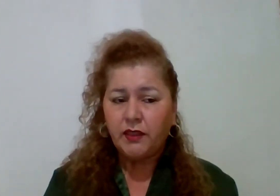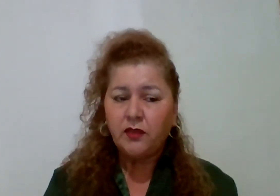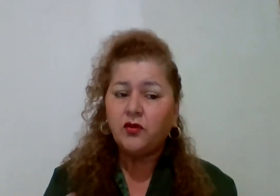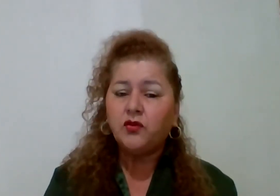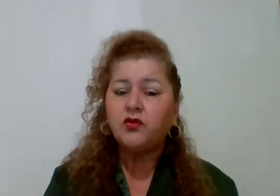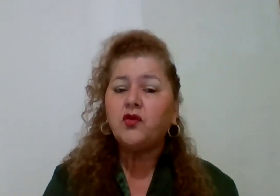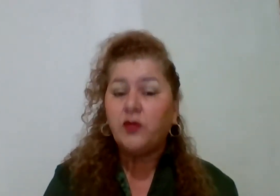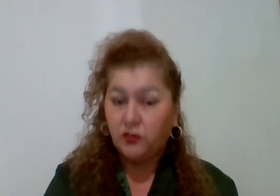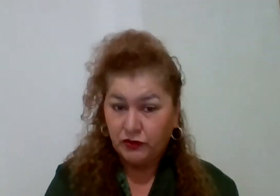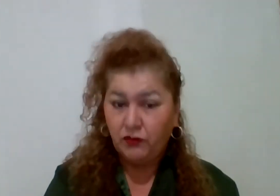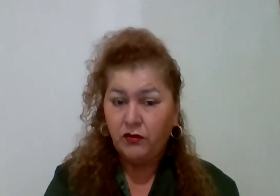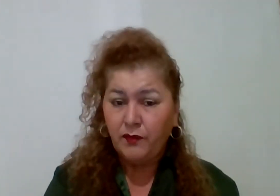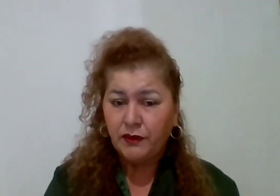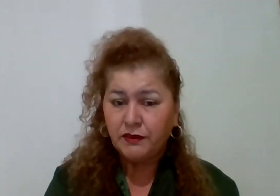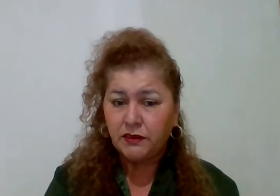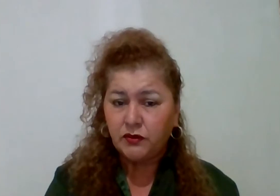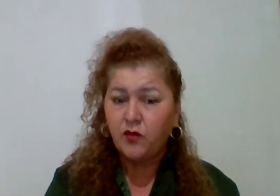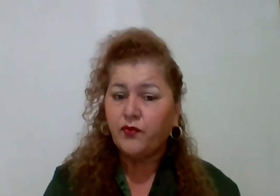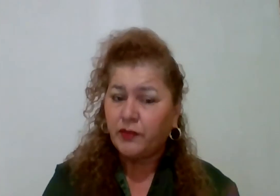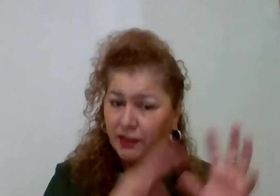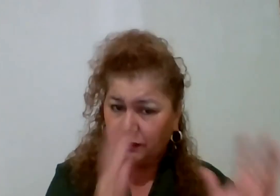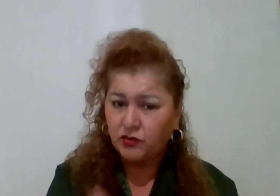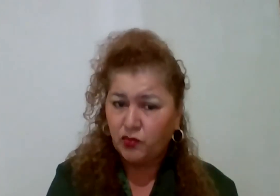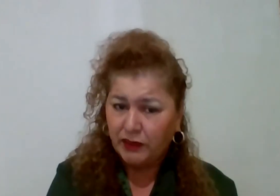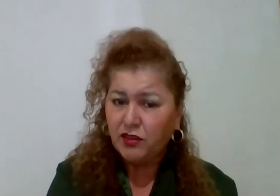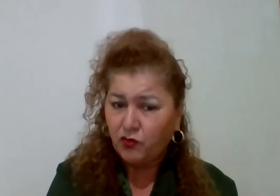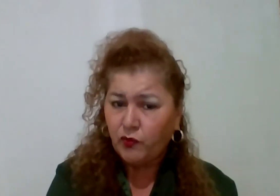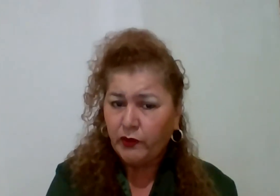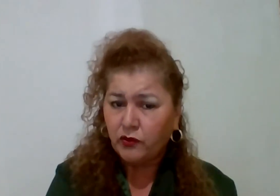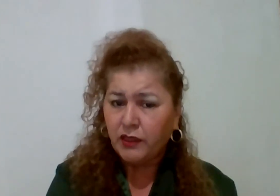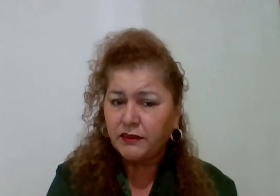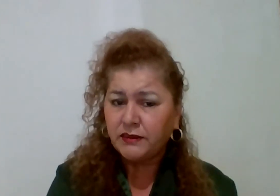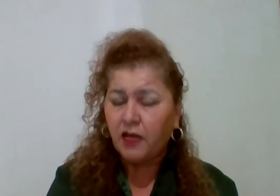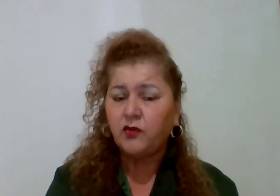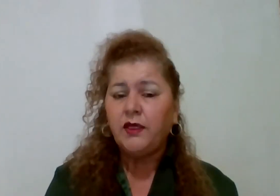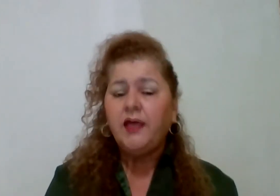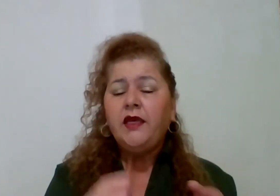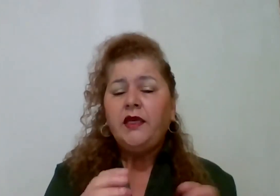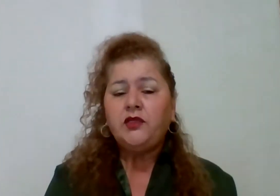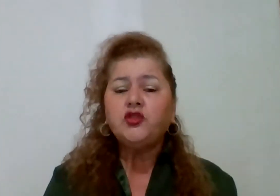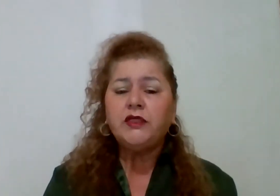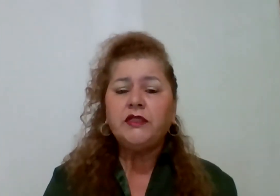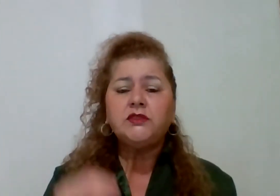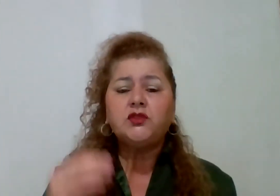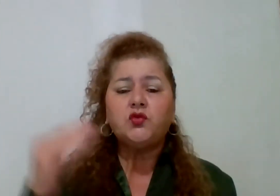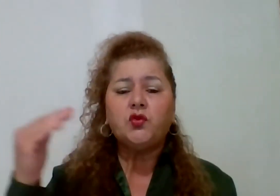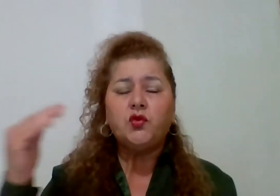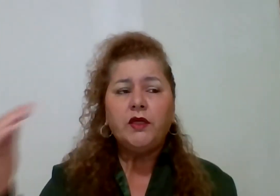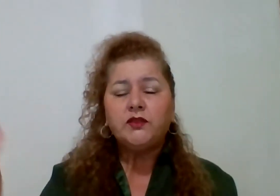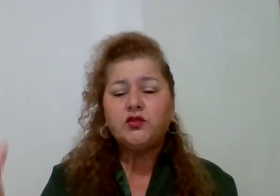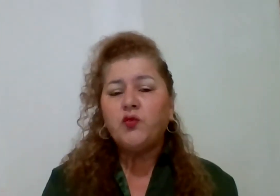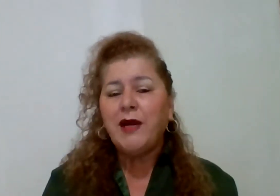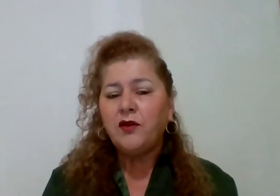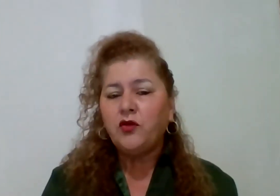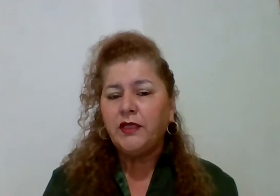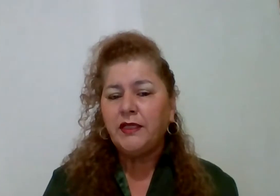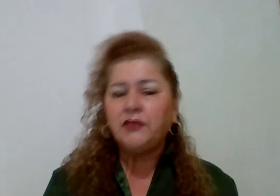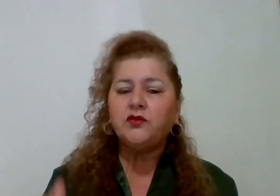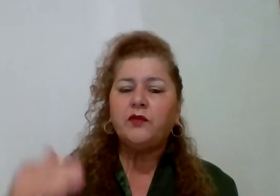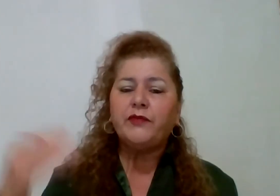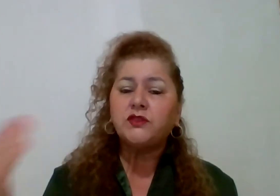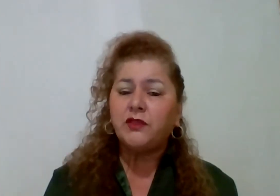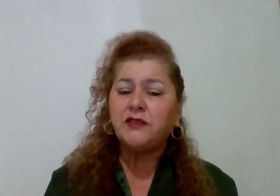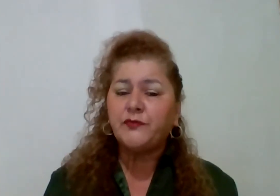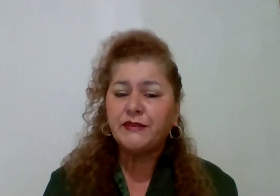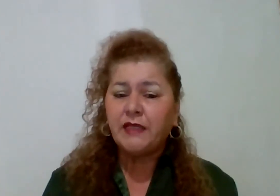dos, en conjunto con el Consejo de Administración, porque este es un ente muy bien organizado, ellos tienen su banco de